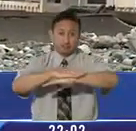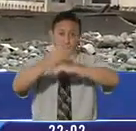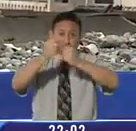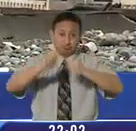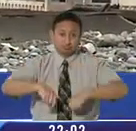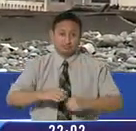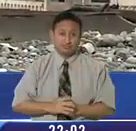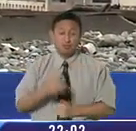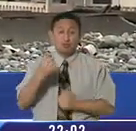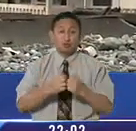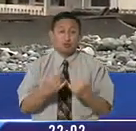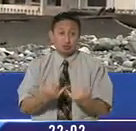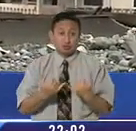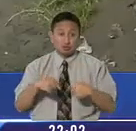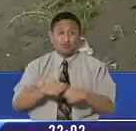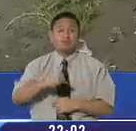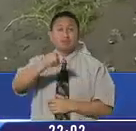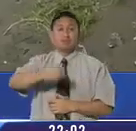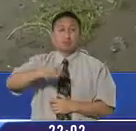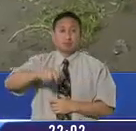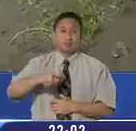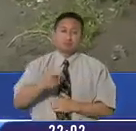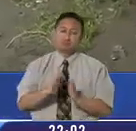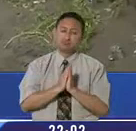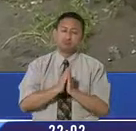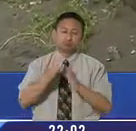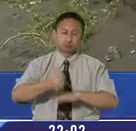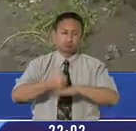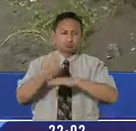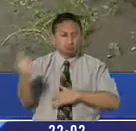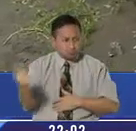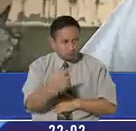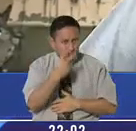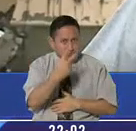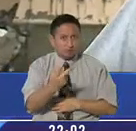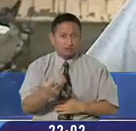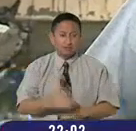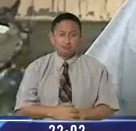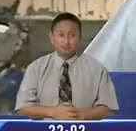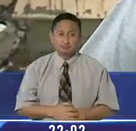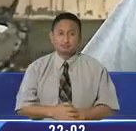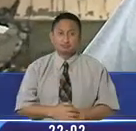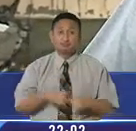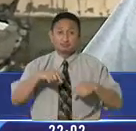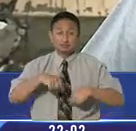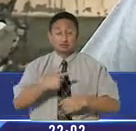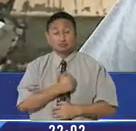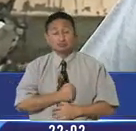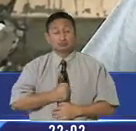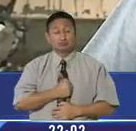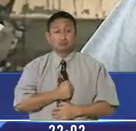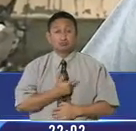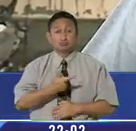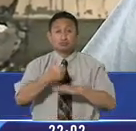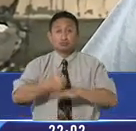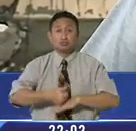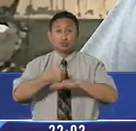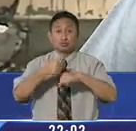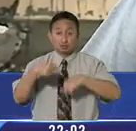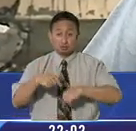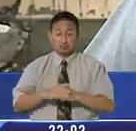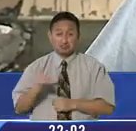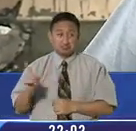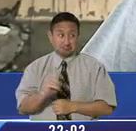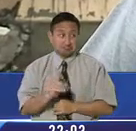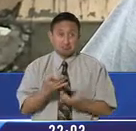Los problemas se agravan y los habitantes piden presencia de las autoridades. Esta situación un poco lamentable porque las autoridades de turno no se han